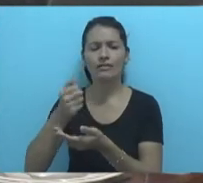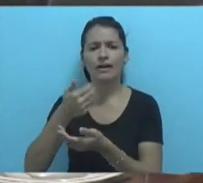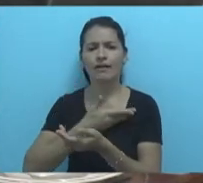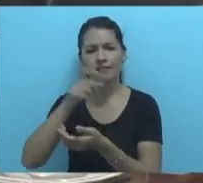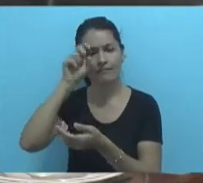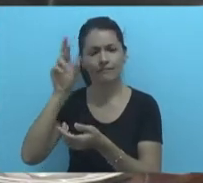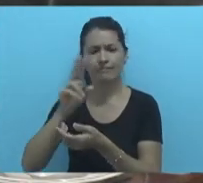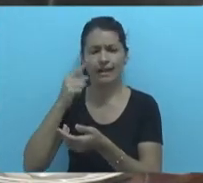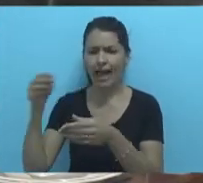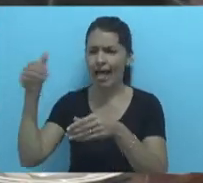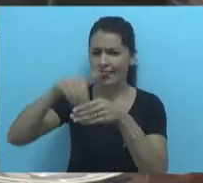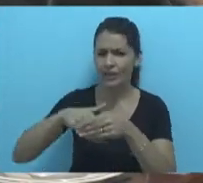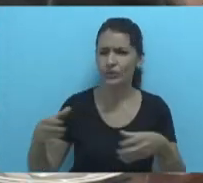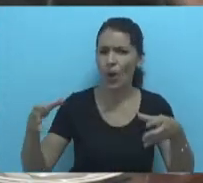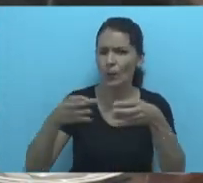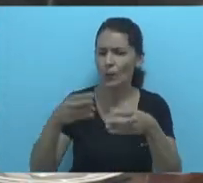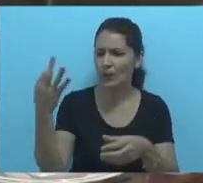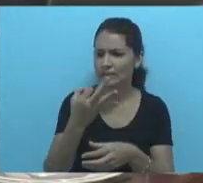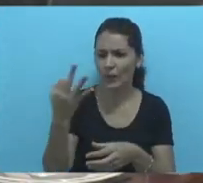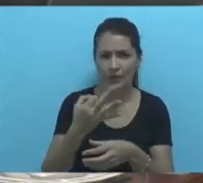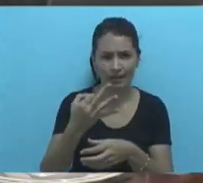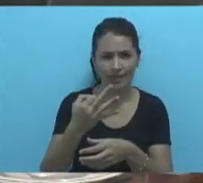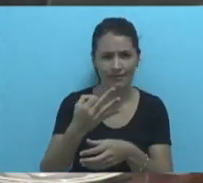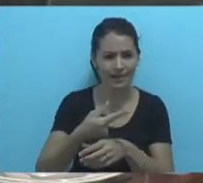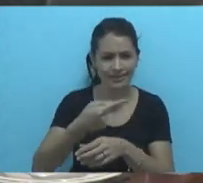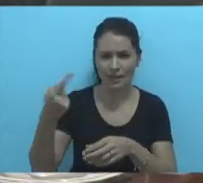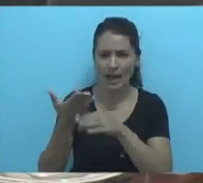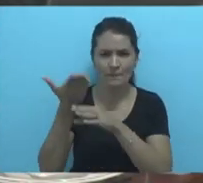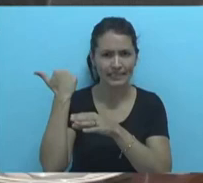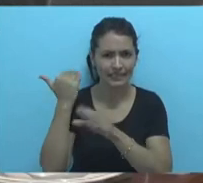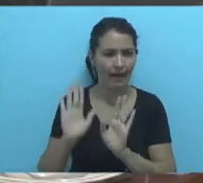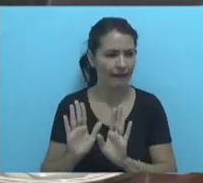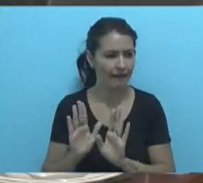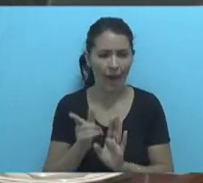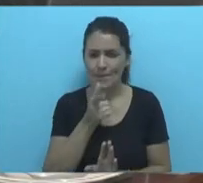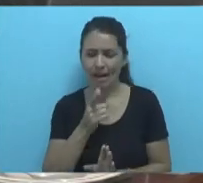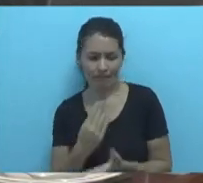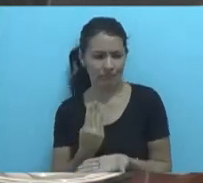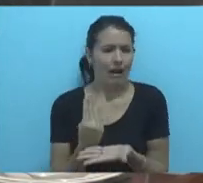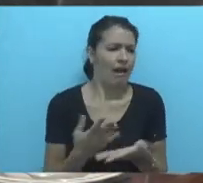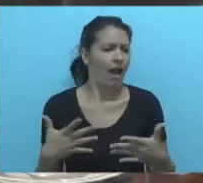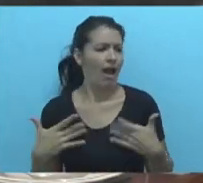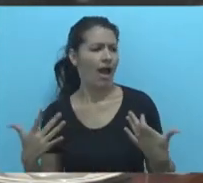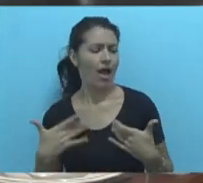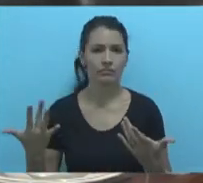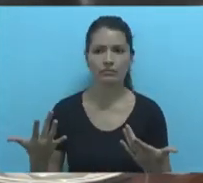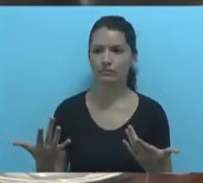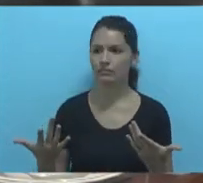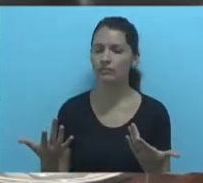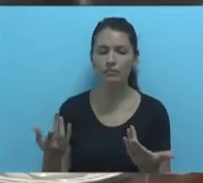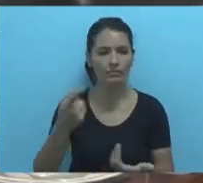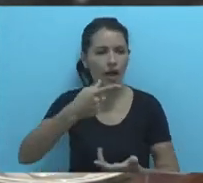Provincial de Seguridad convocado la semana pasada. Nos parece una provocación a todo el pueblo